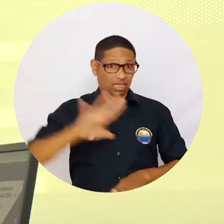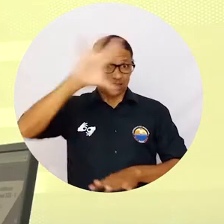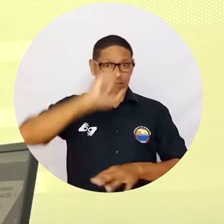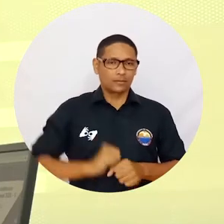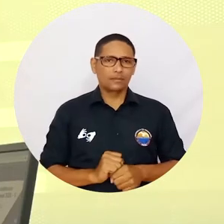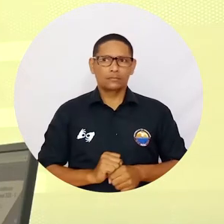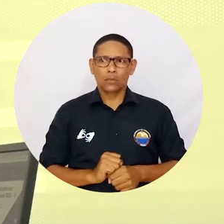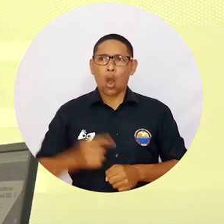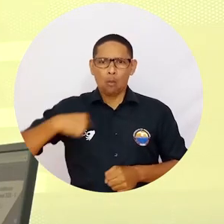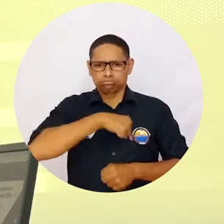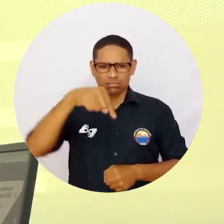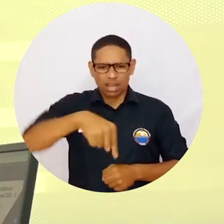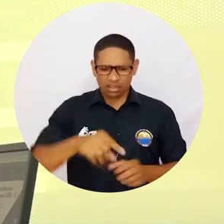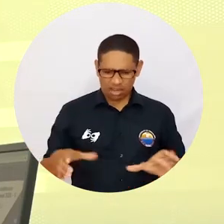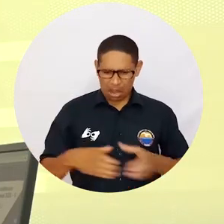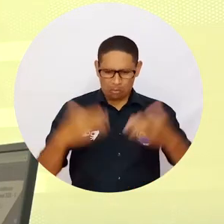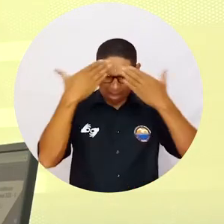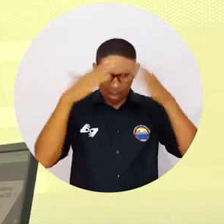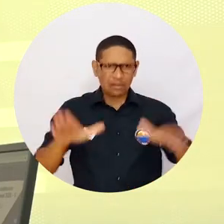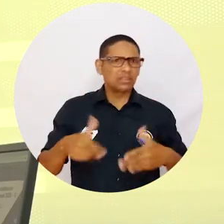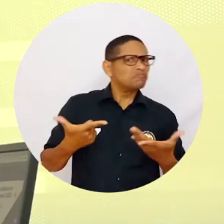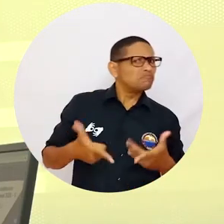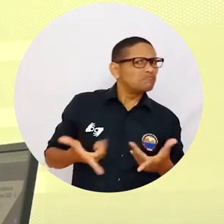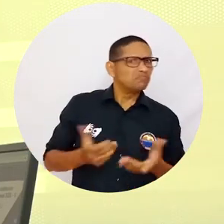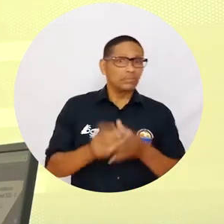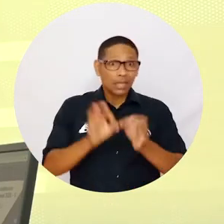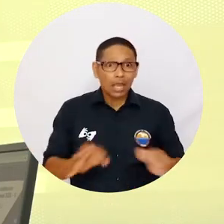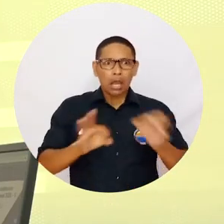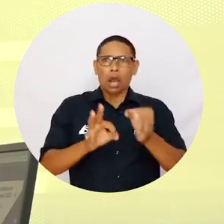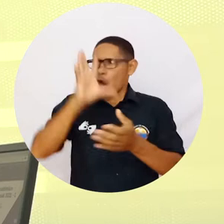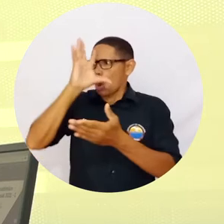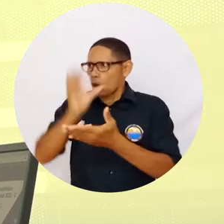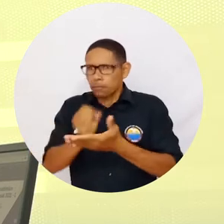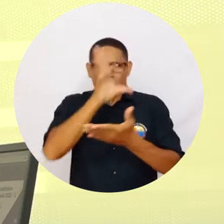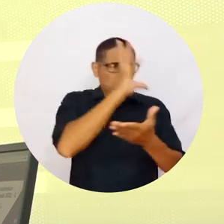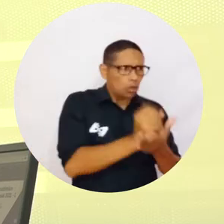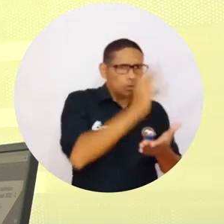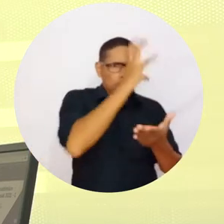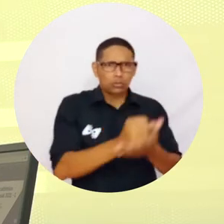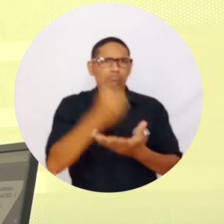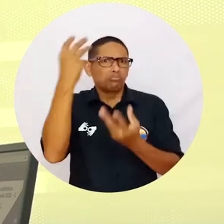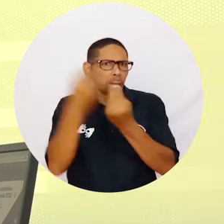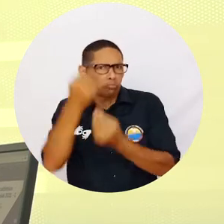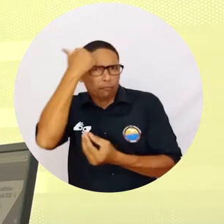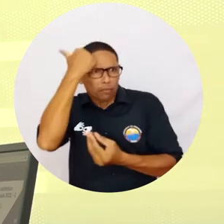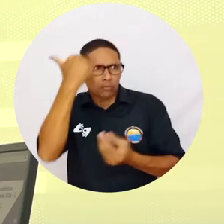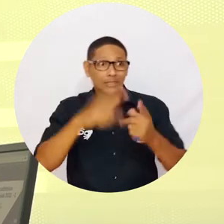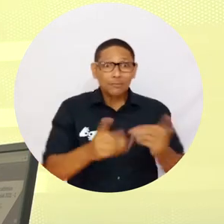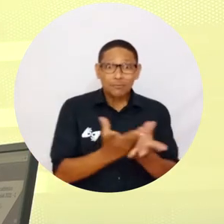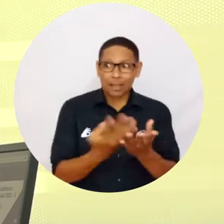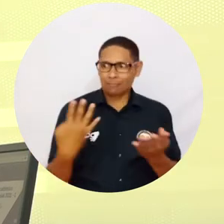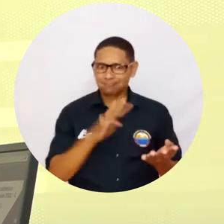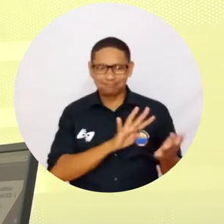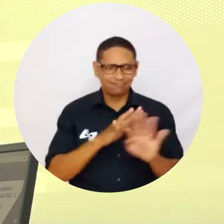aula abierta como un espacio donde confluyen las diferentes posiciones de los colectivos de estudiantes y profesores, incluso